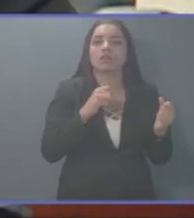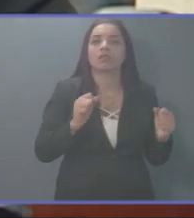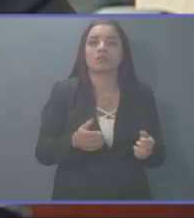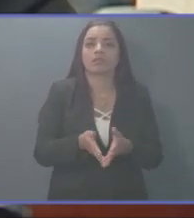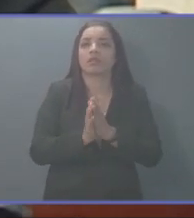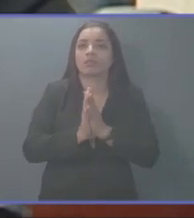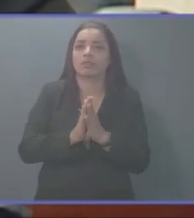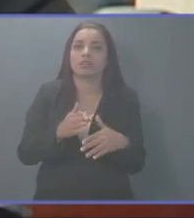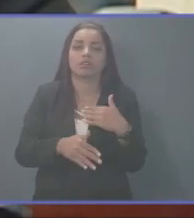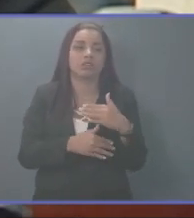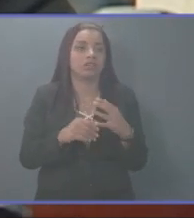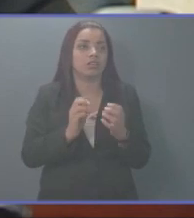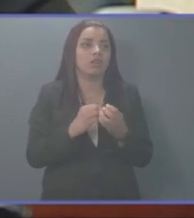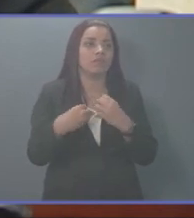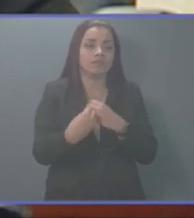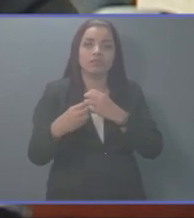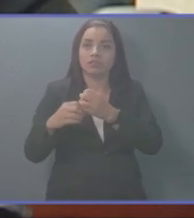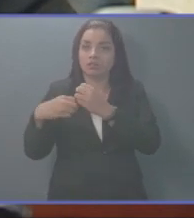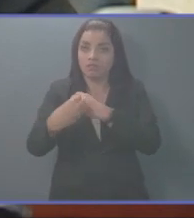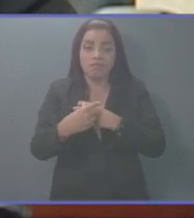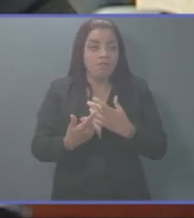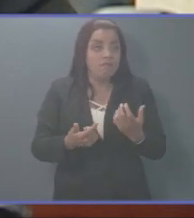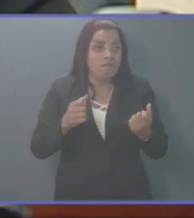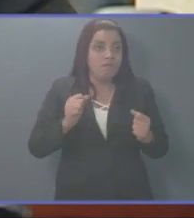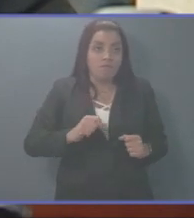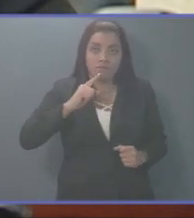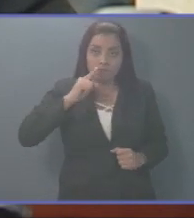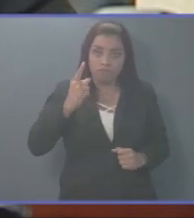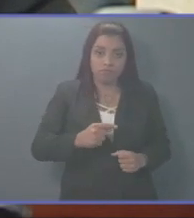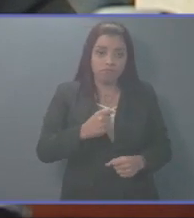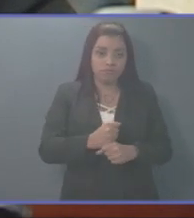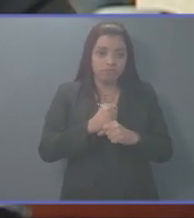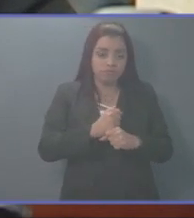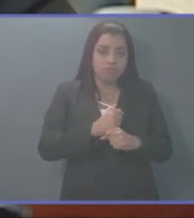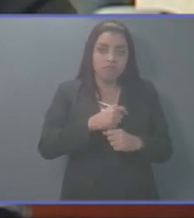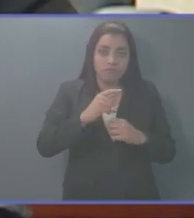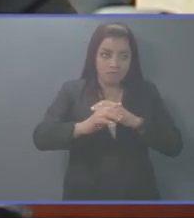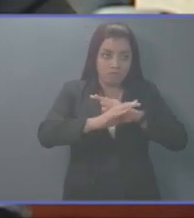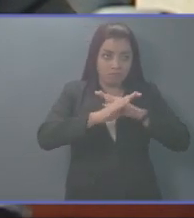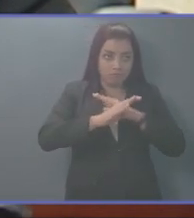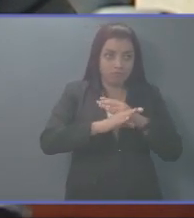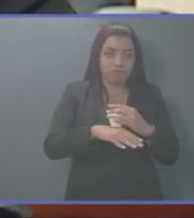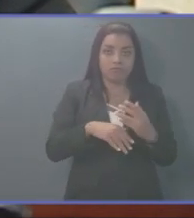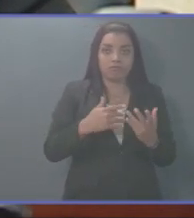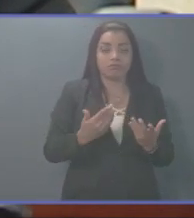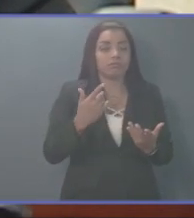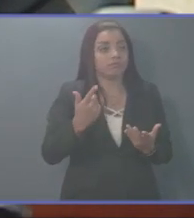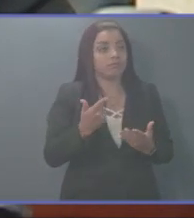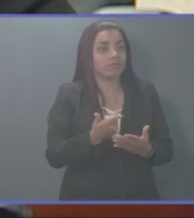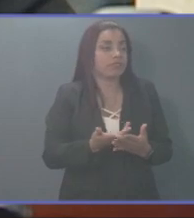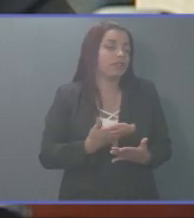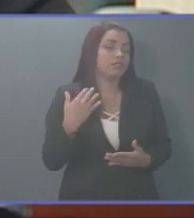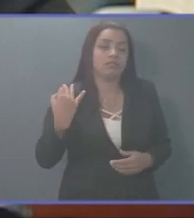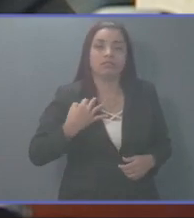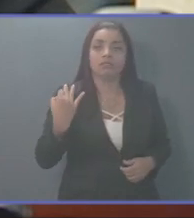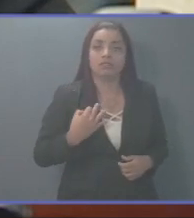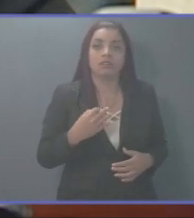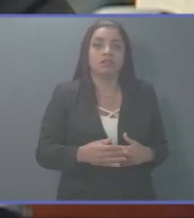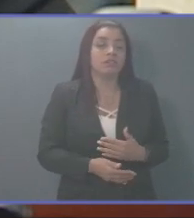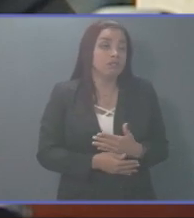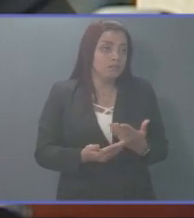solicitar atención en las referidas oficinas locales, las cuales tendrán la obligación de garantizar atención y protección, priorizando en acciones de necesidad inmediata en cuanto